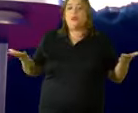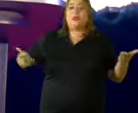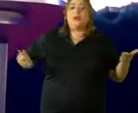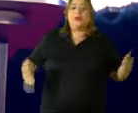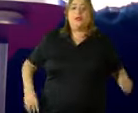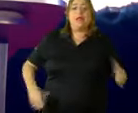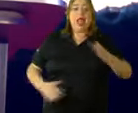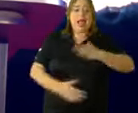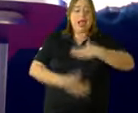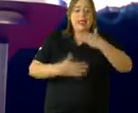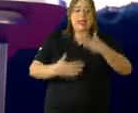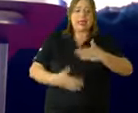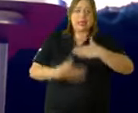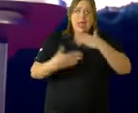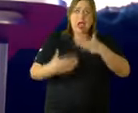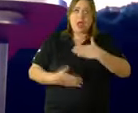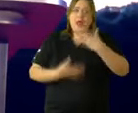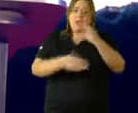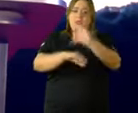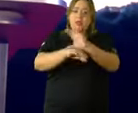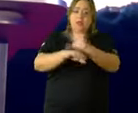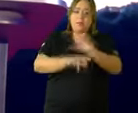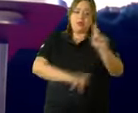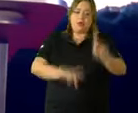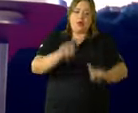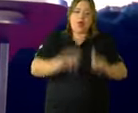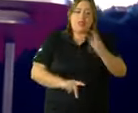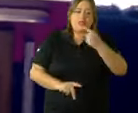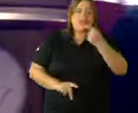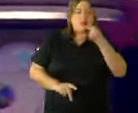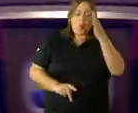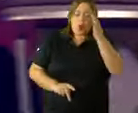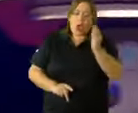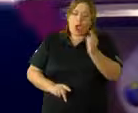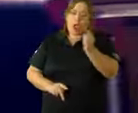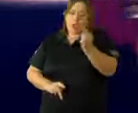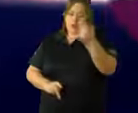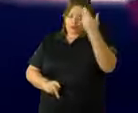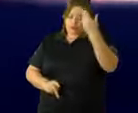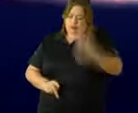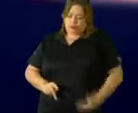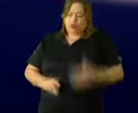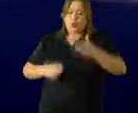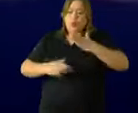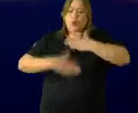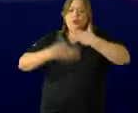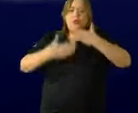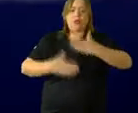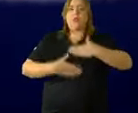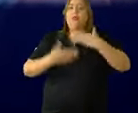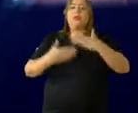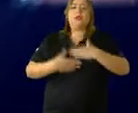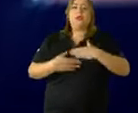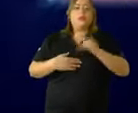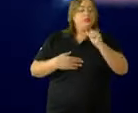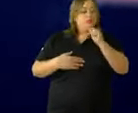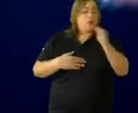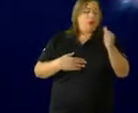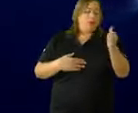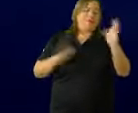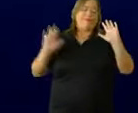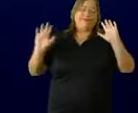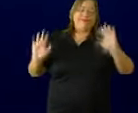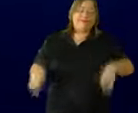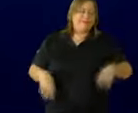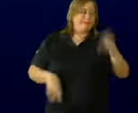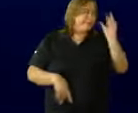es la alegría de la iglesia. La gente dice, porque usted siempre está contenta, tanta cosa. Yo, mire hermano, yo no tengo que hacer caso a